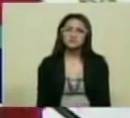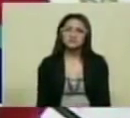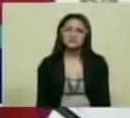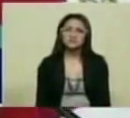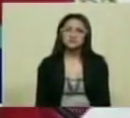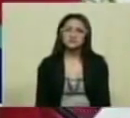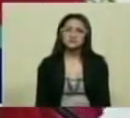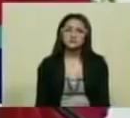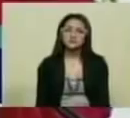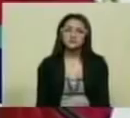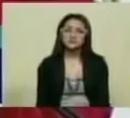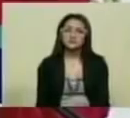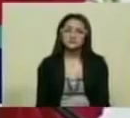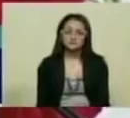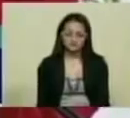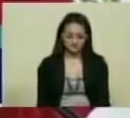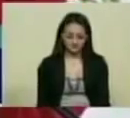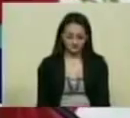¿en?